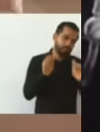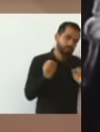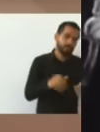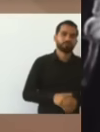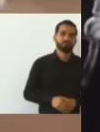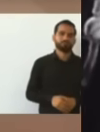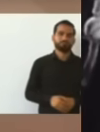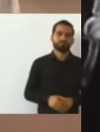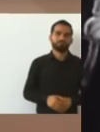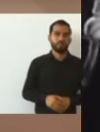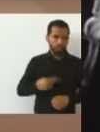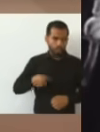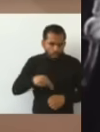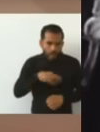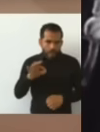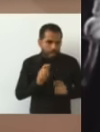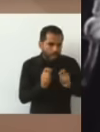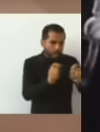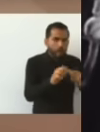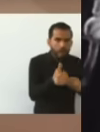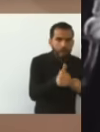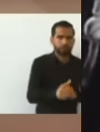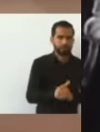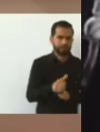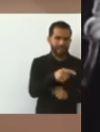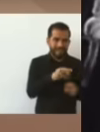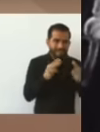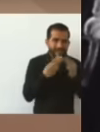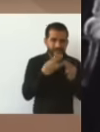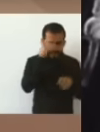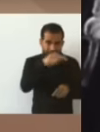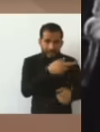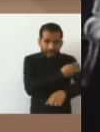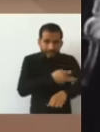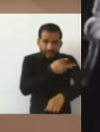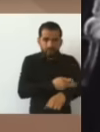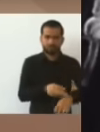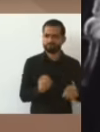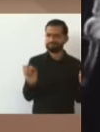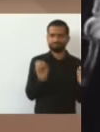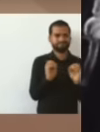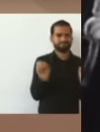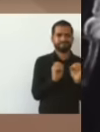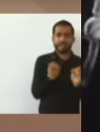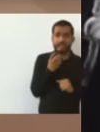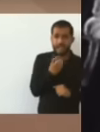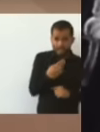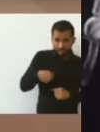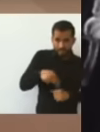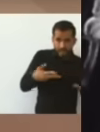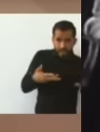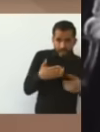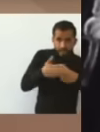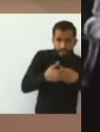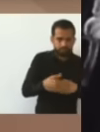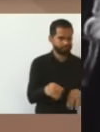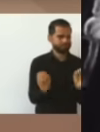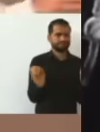a derivar a nadie menos, a las organizaciones delincuenciales. Esa no va a ser nuestra